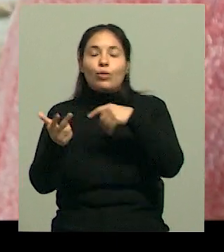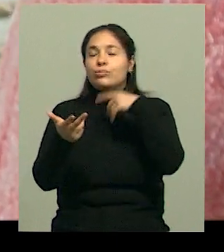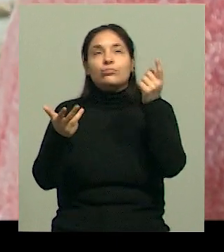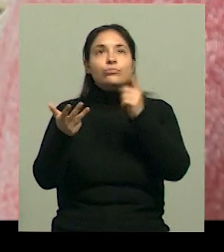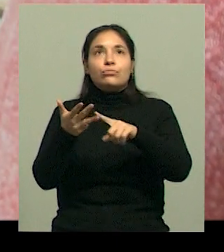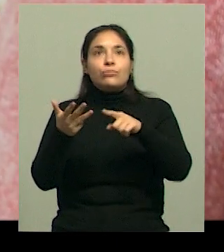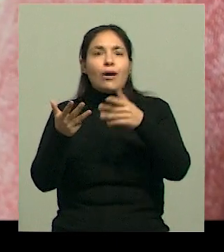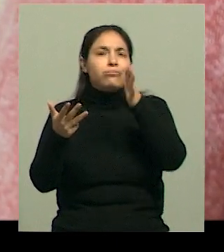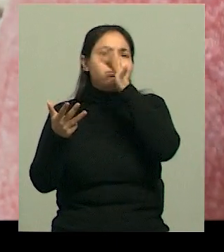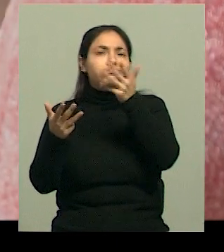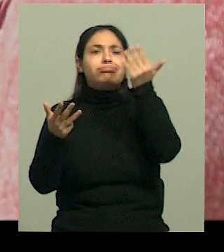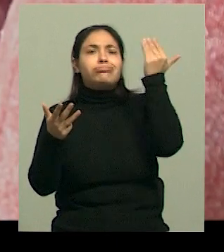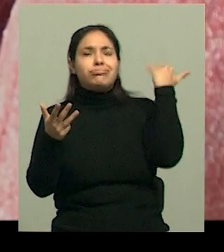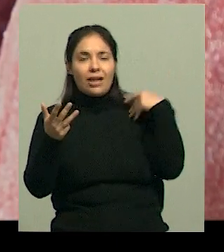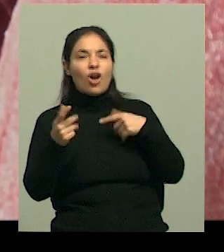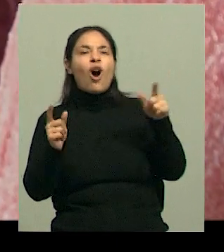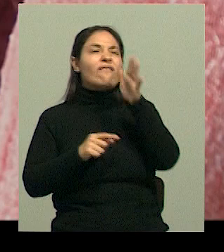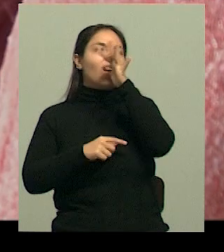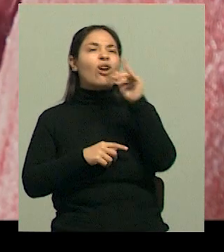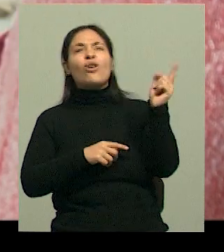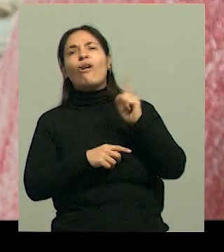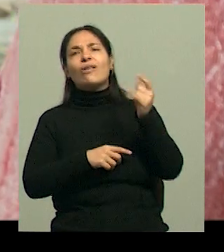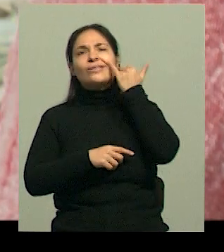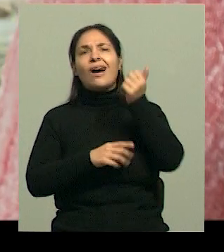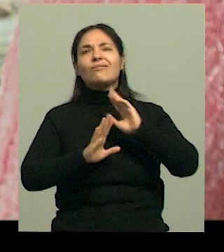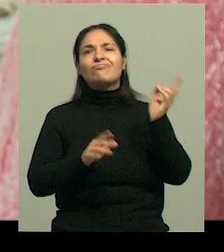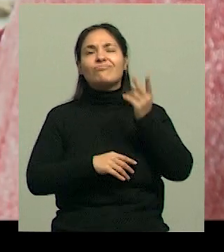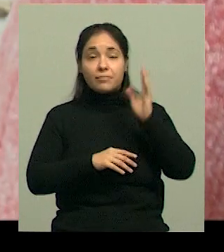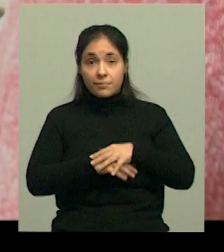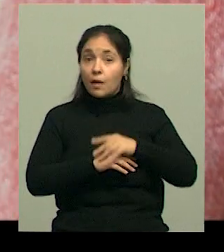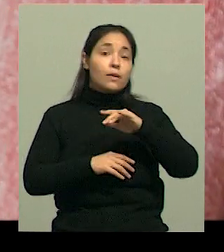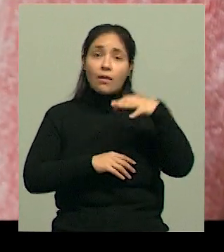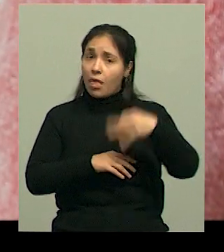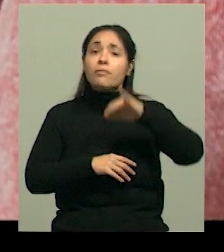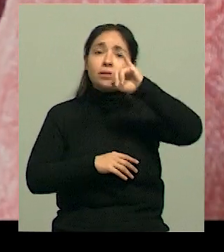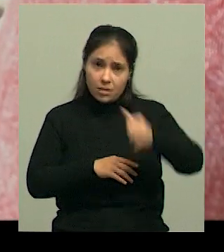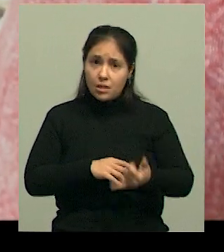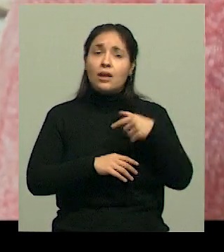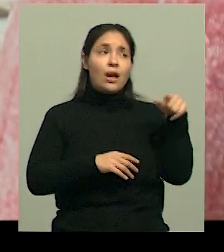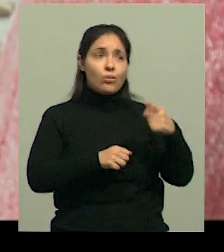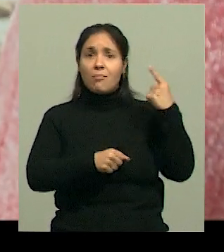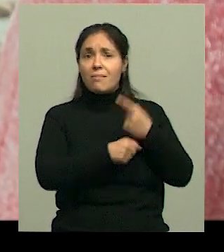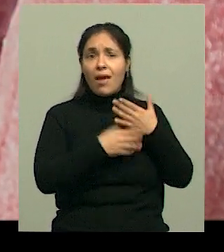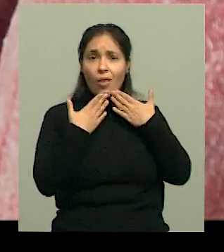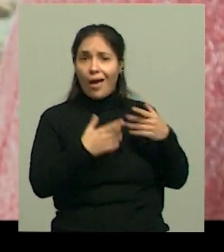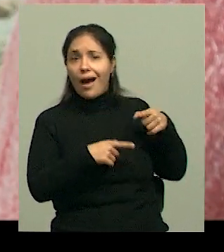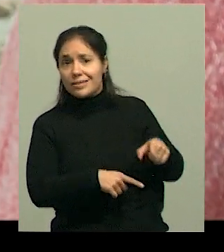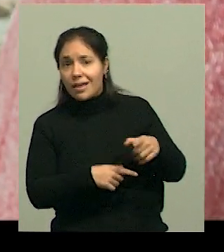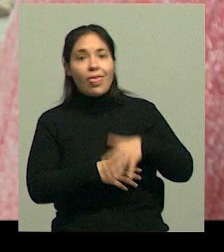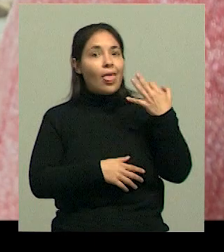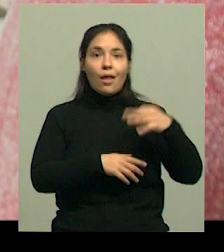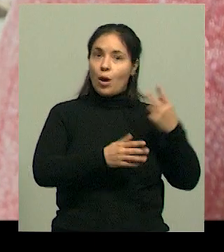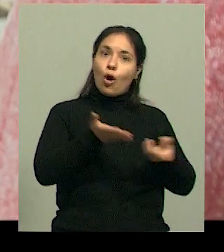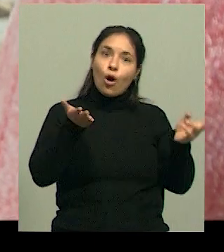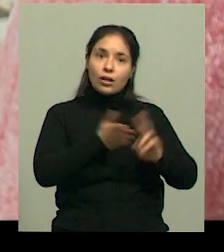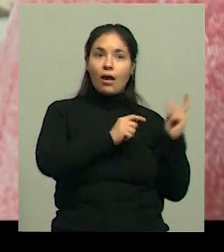Están los antiguos, los viejos. No, ya no trabajemos con los viejos. Sí, hay que trabajarlos porque ellos fueron los primeros. Hay que traerlos